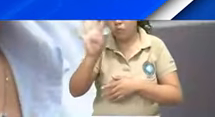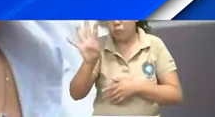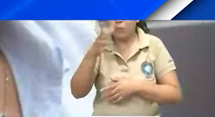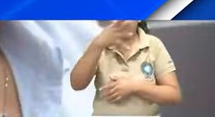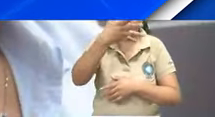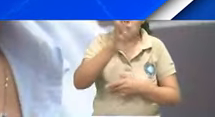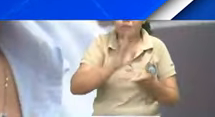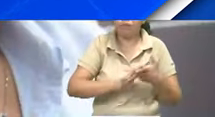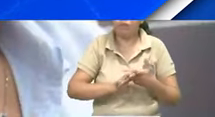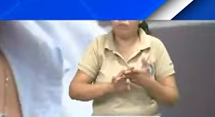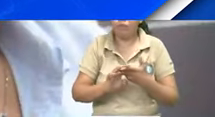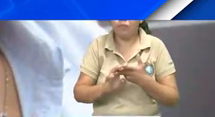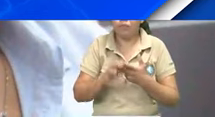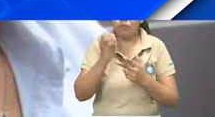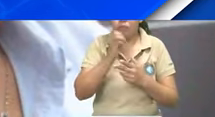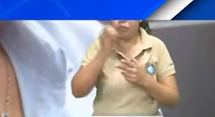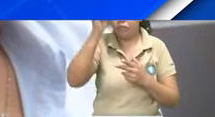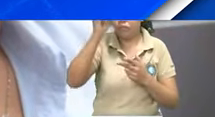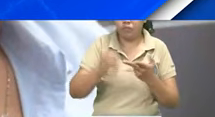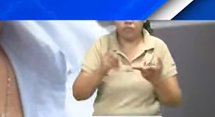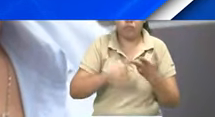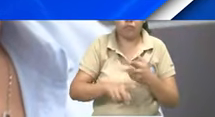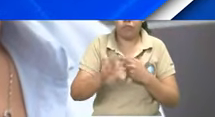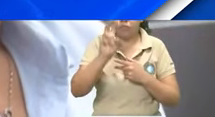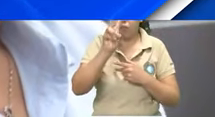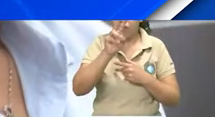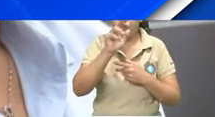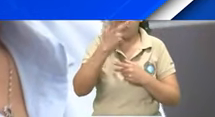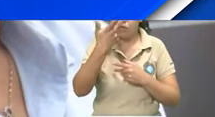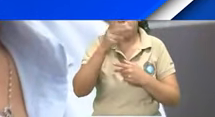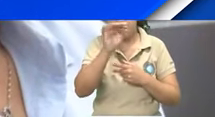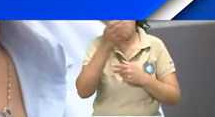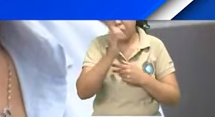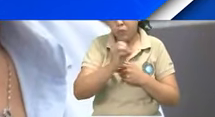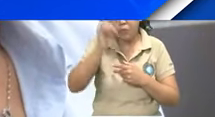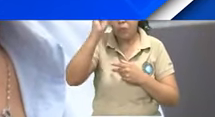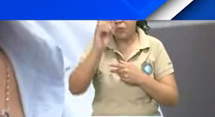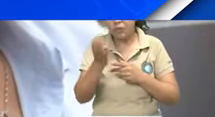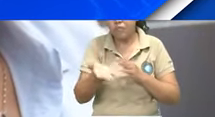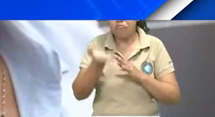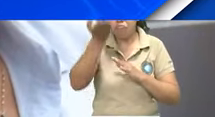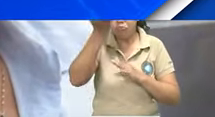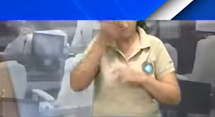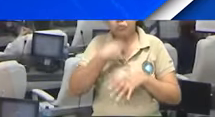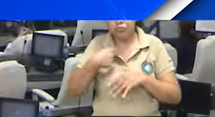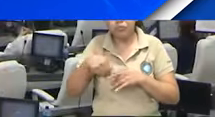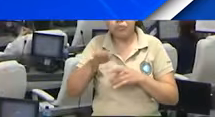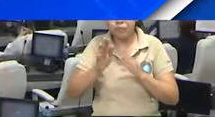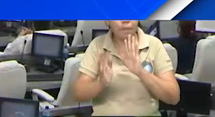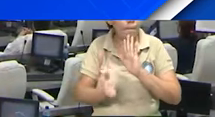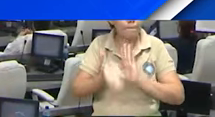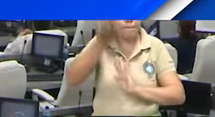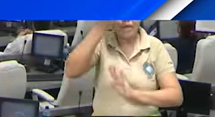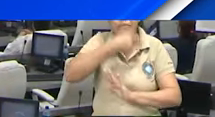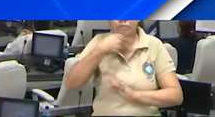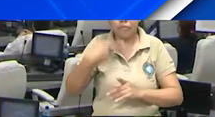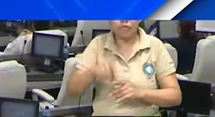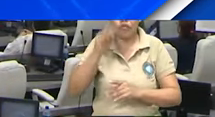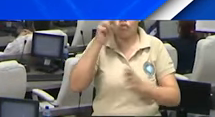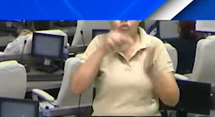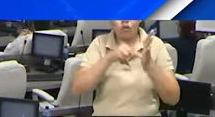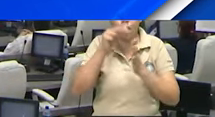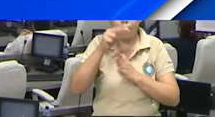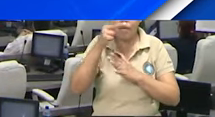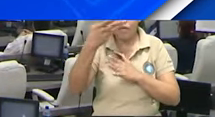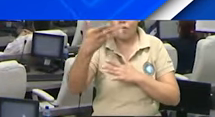millones y en mejor momento sería 2.8 millones, es decir, hay un excedente de más de 2.2